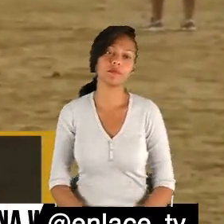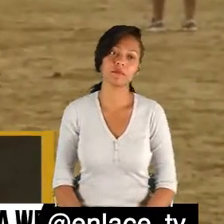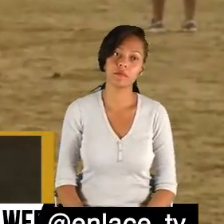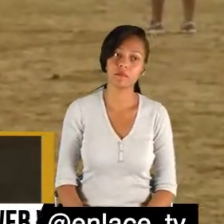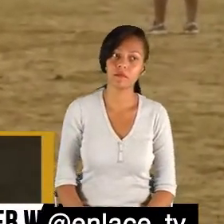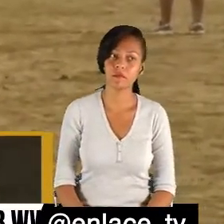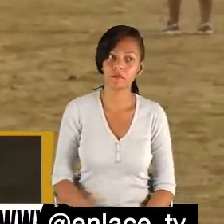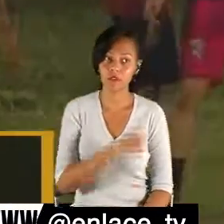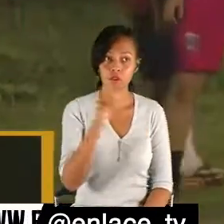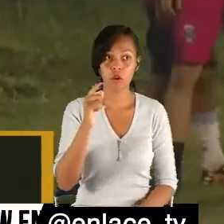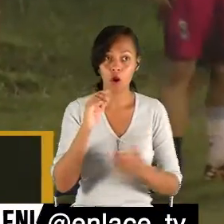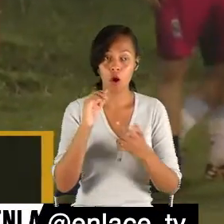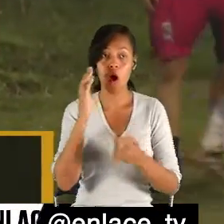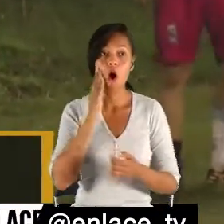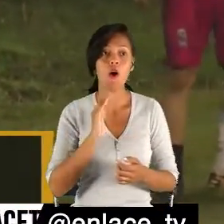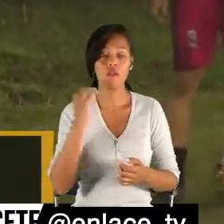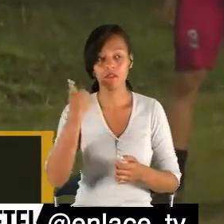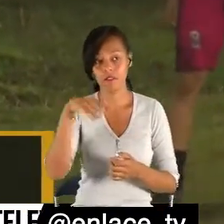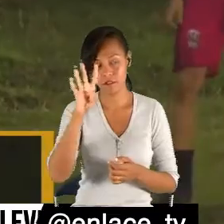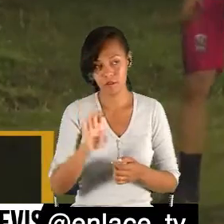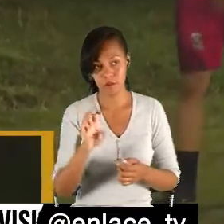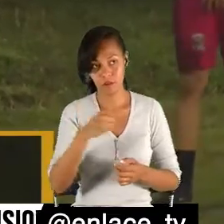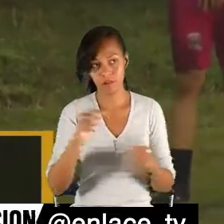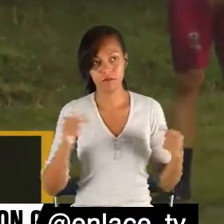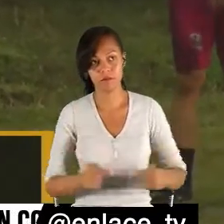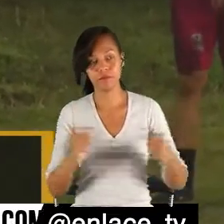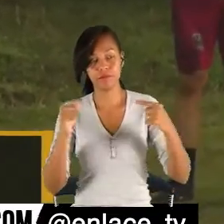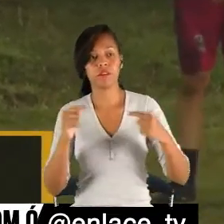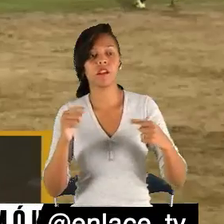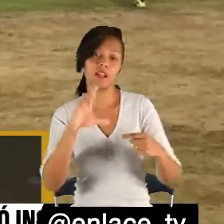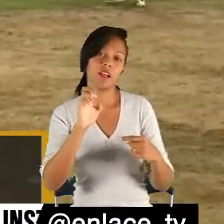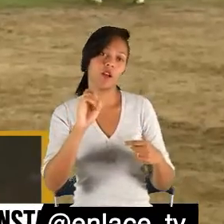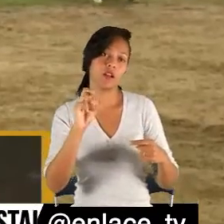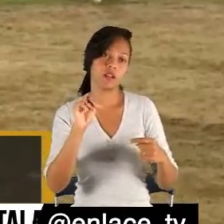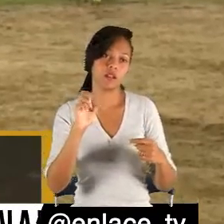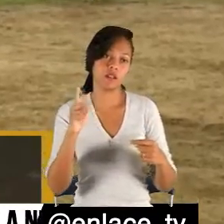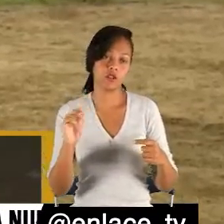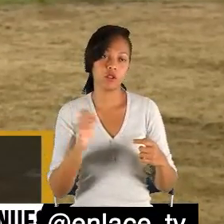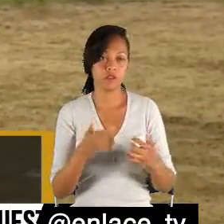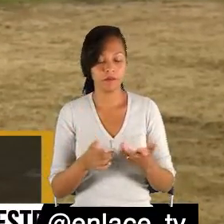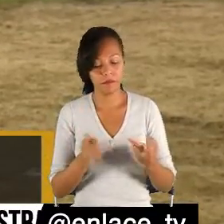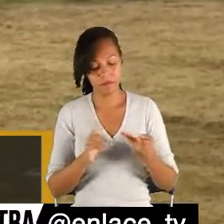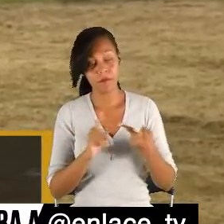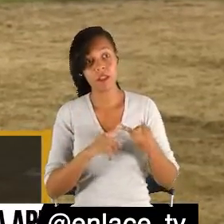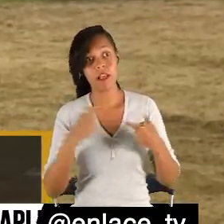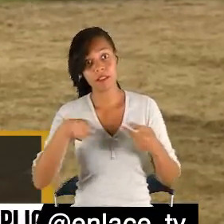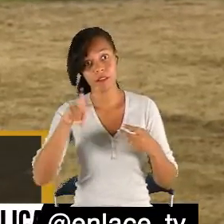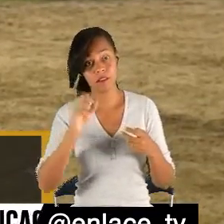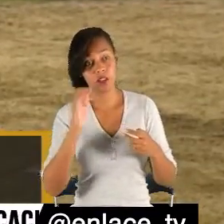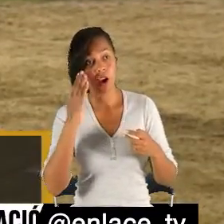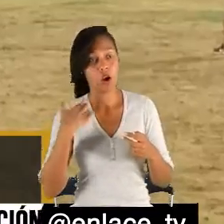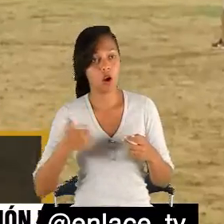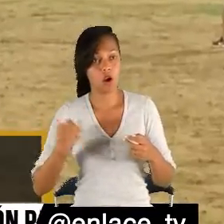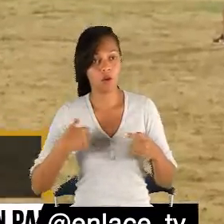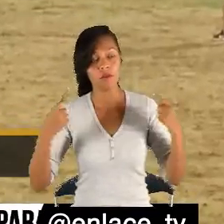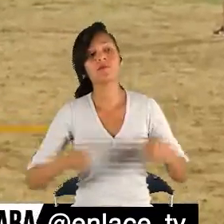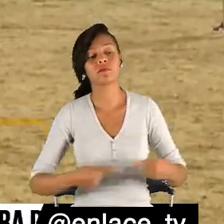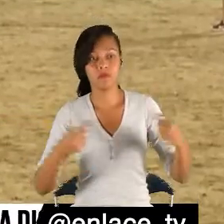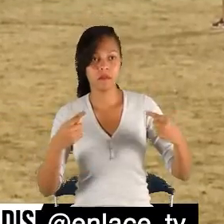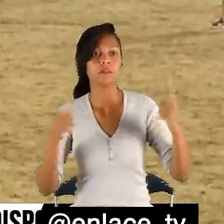sub-19 enfrentará a leones de florida en el club infantas y a las 2 de la tarde la categoría sub-17 hará lo propio con leones de